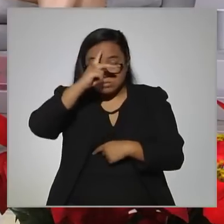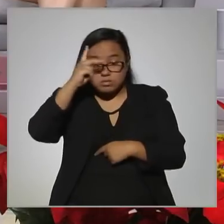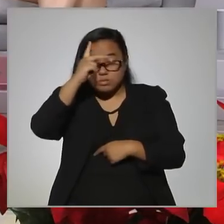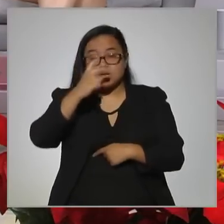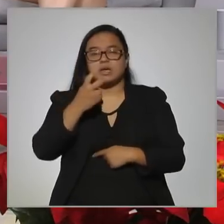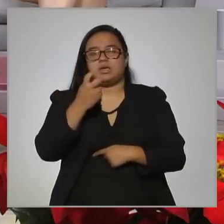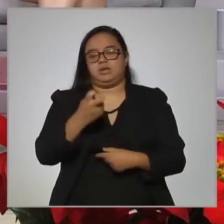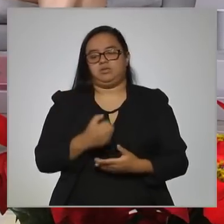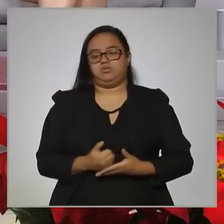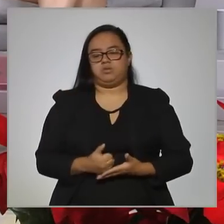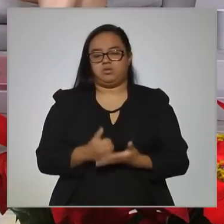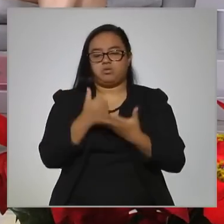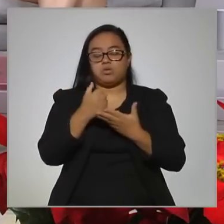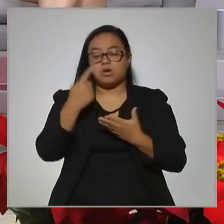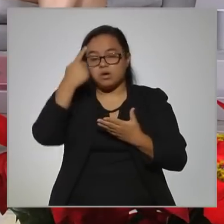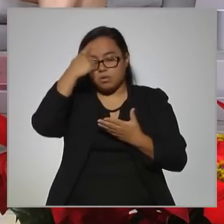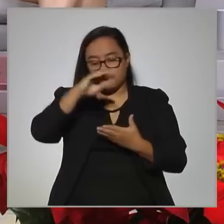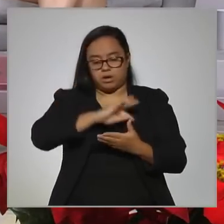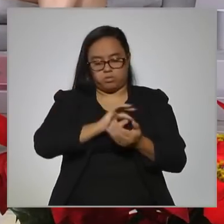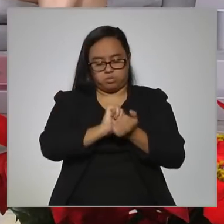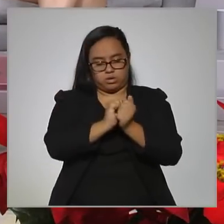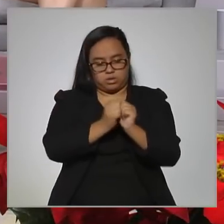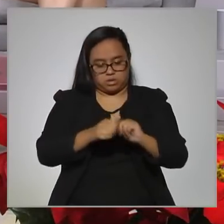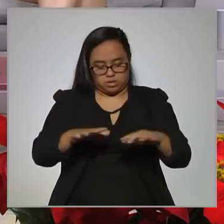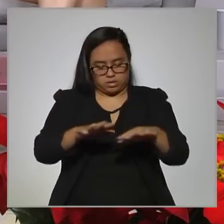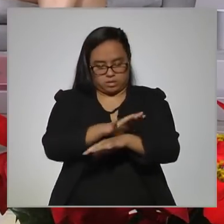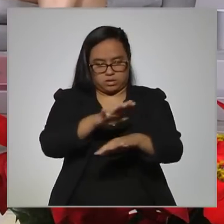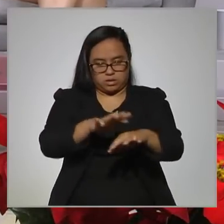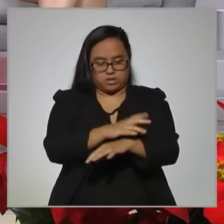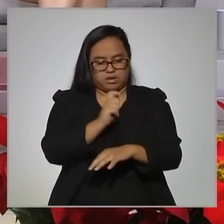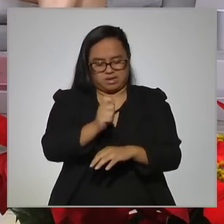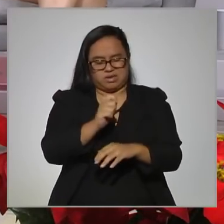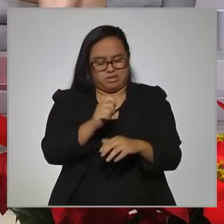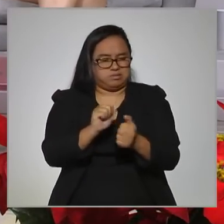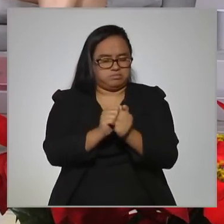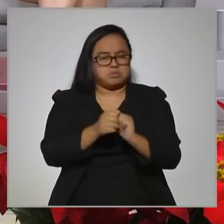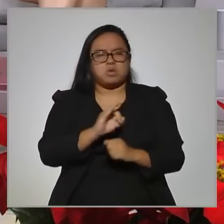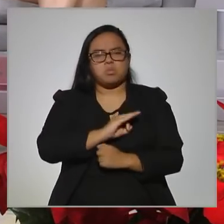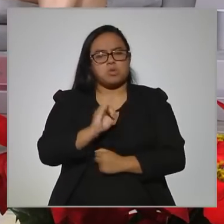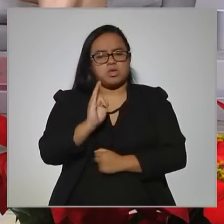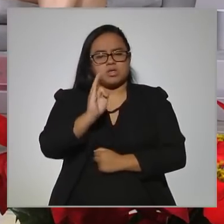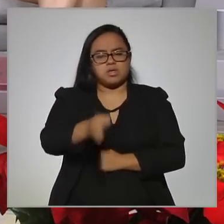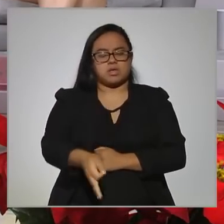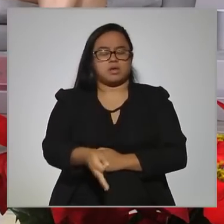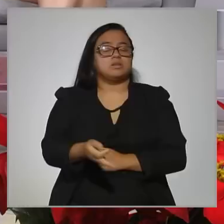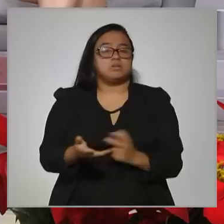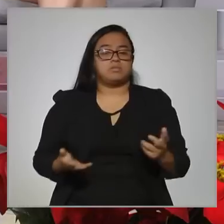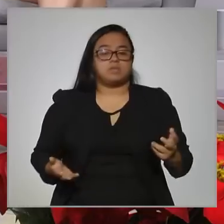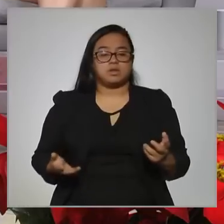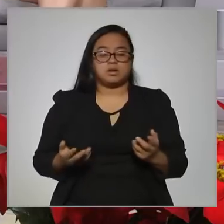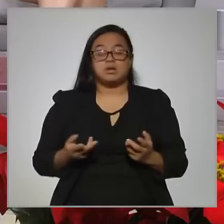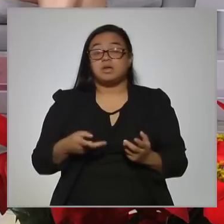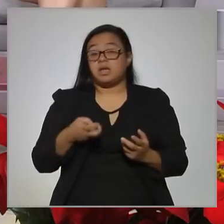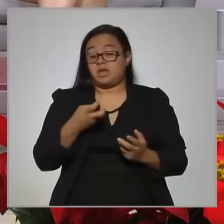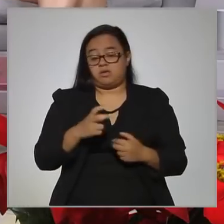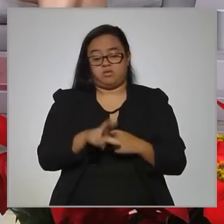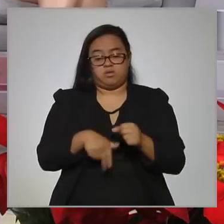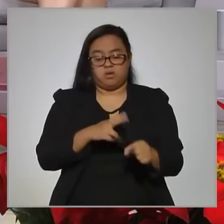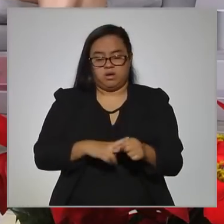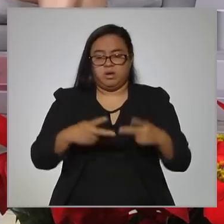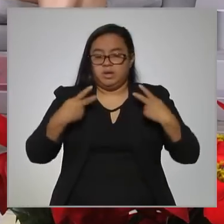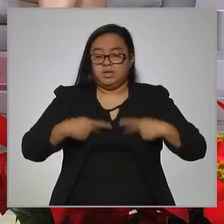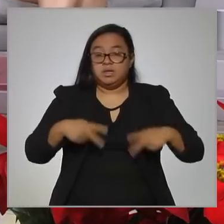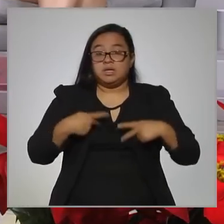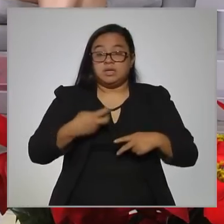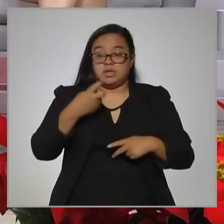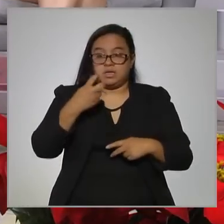nos ayudan también a ir transitando por estos cambios que les decía, también forman parte de las dinámicas sociales que cada vez